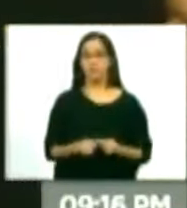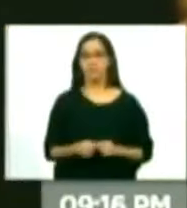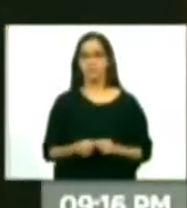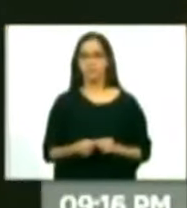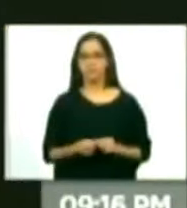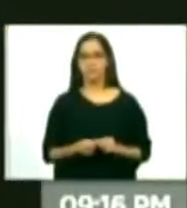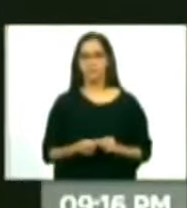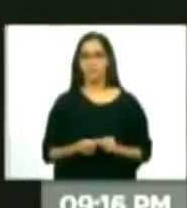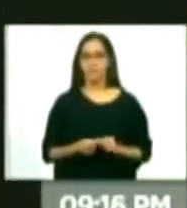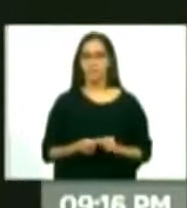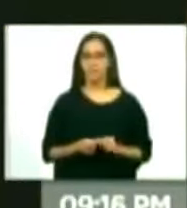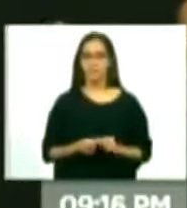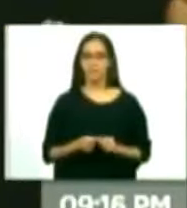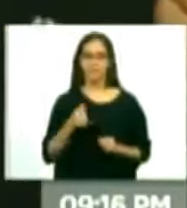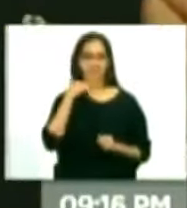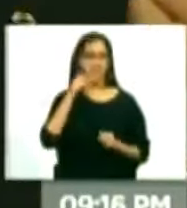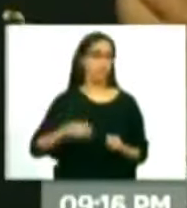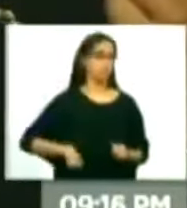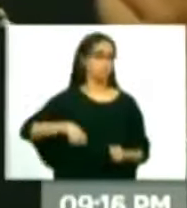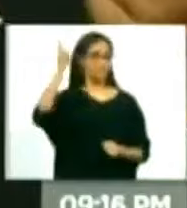así, ¿verdad que hubieras tirado ese teléfono para el cielo?